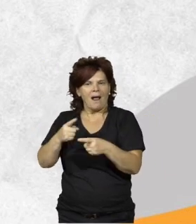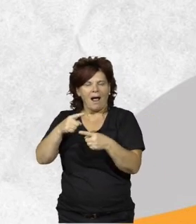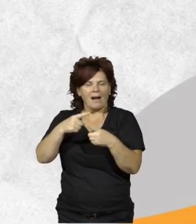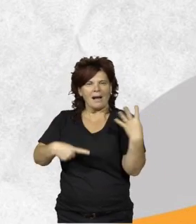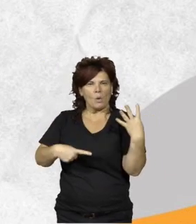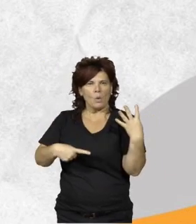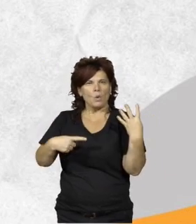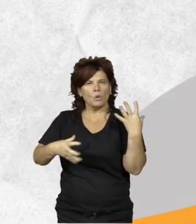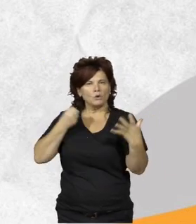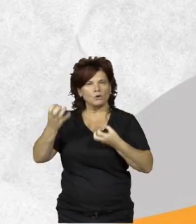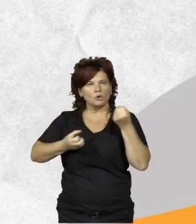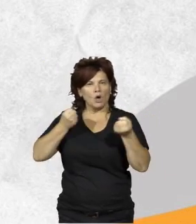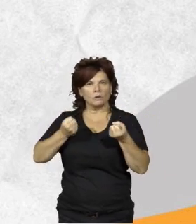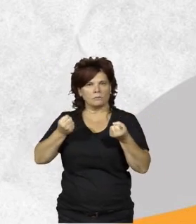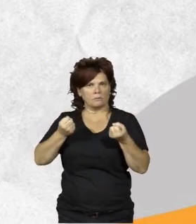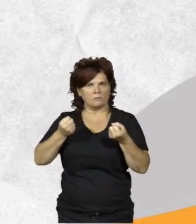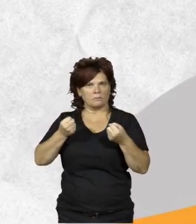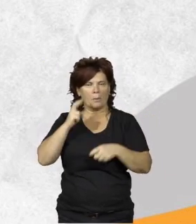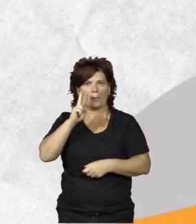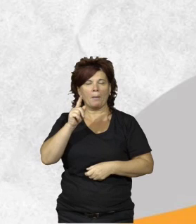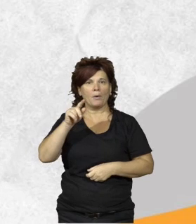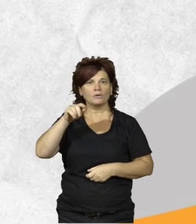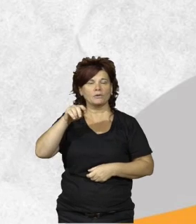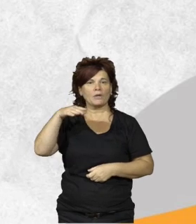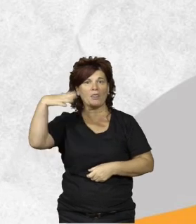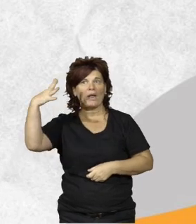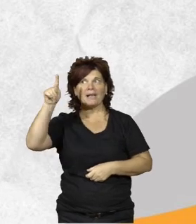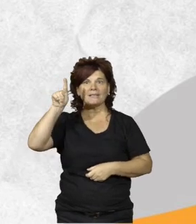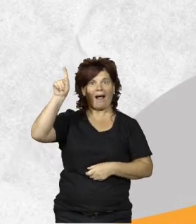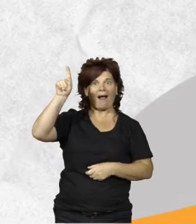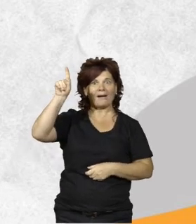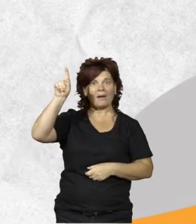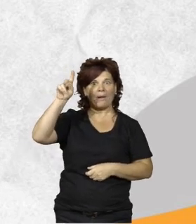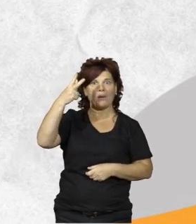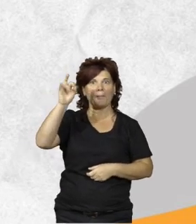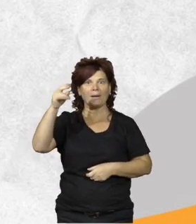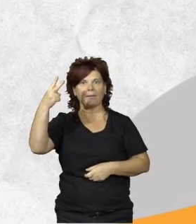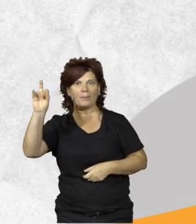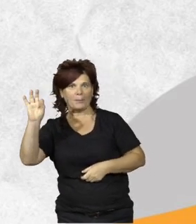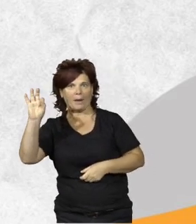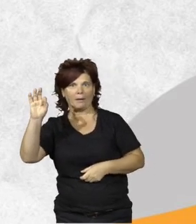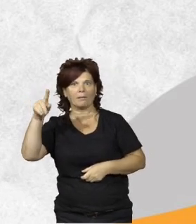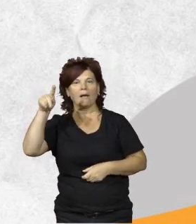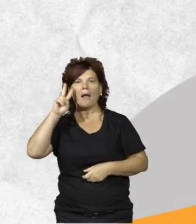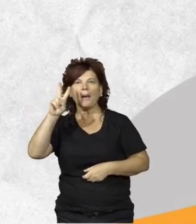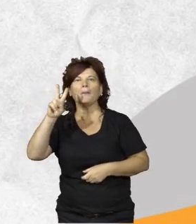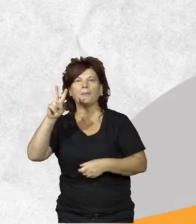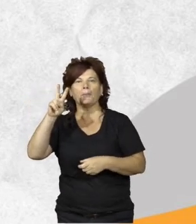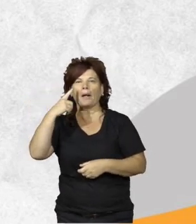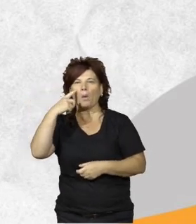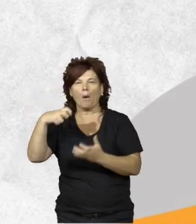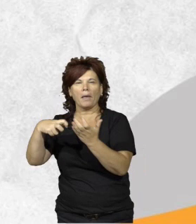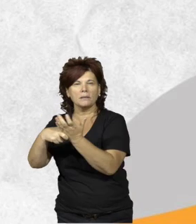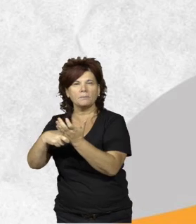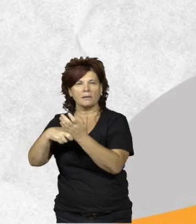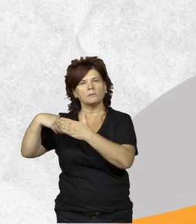como vemos, bueno, el de la derecha de arriba es el del 2020, que en plena pandemia, por eso se ve la disminución de las inspecciones, pero bueno,